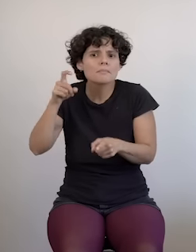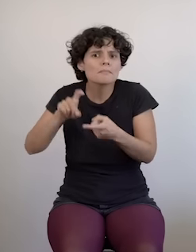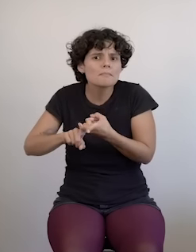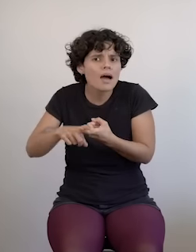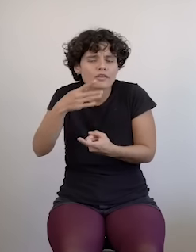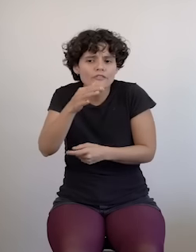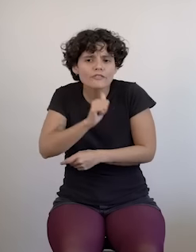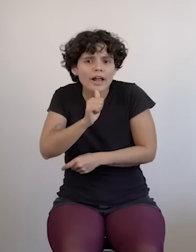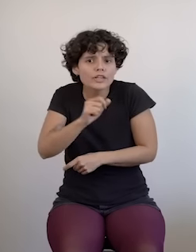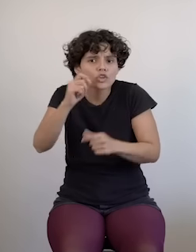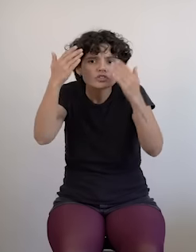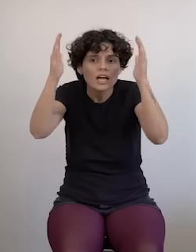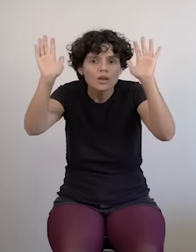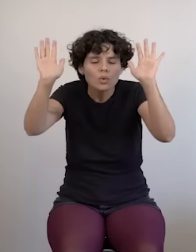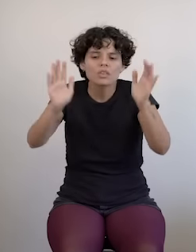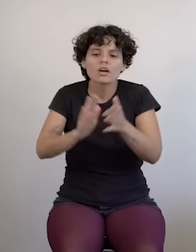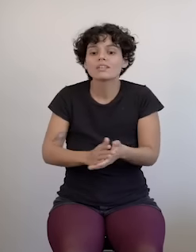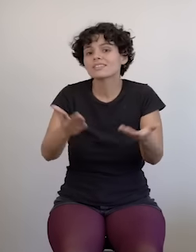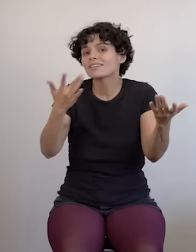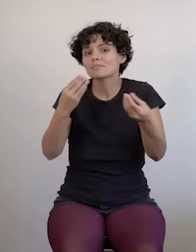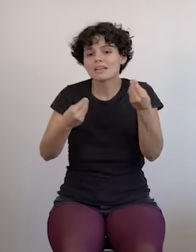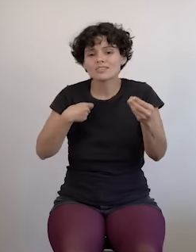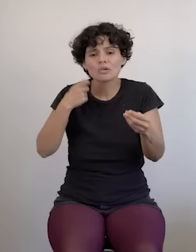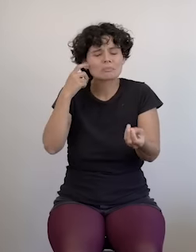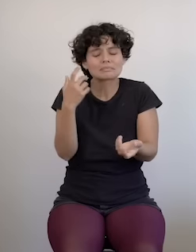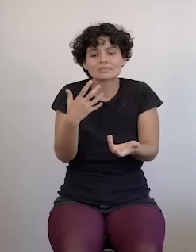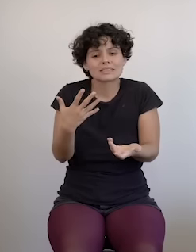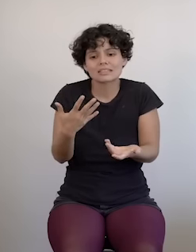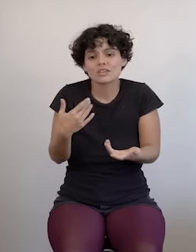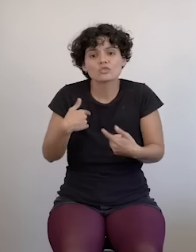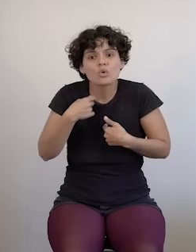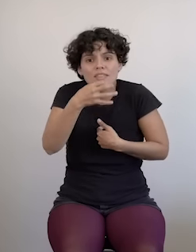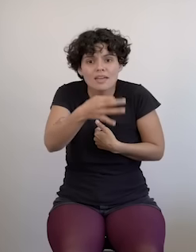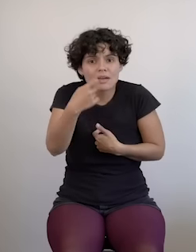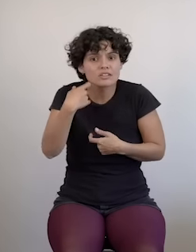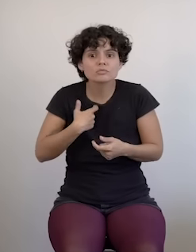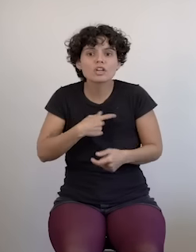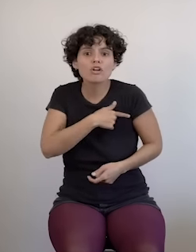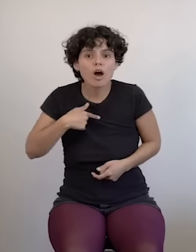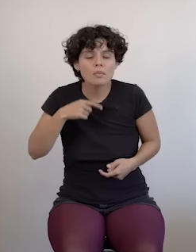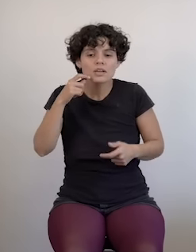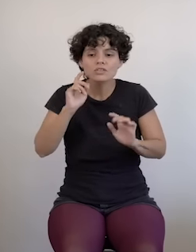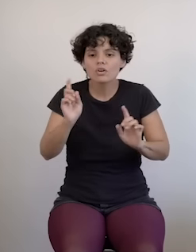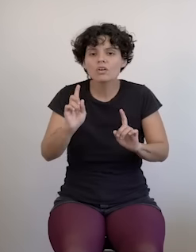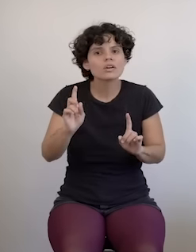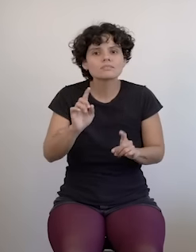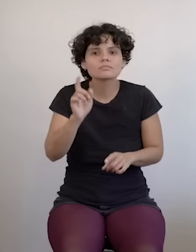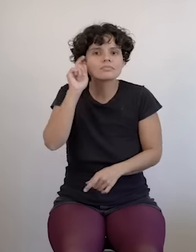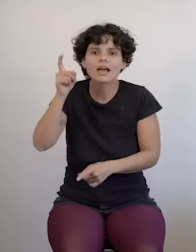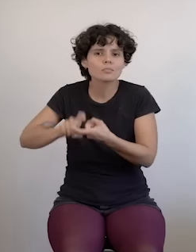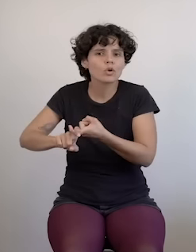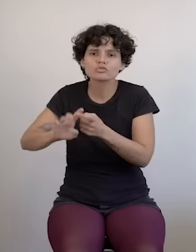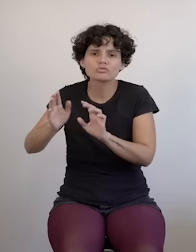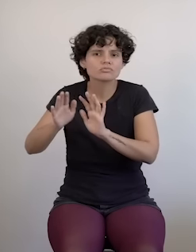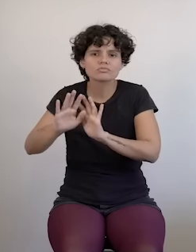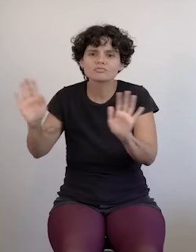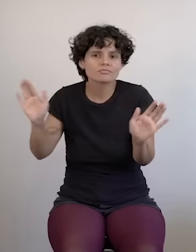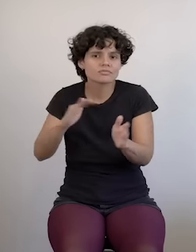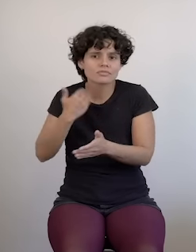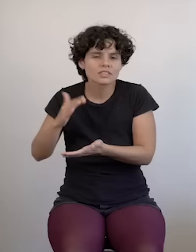puta, discúlpame que realmente estaba hasta explotada y no se da la mano, pero dígame el nombre y se lo mando al tiro. Me dice, no, ya falleció. Le digo, puta,